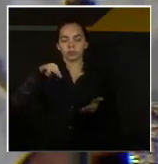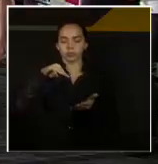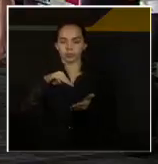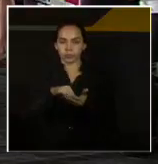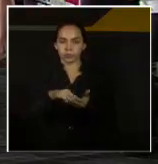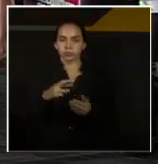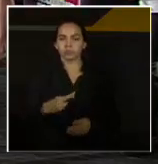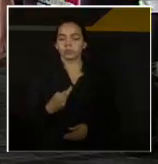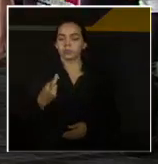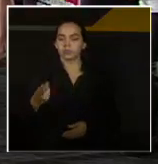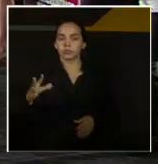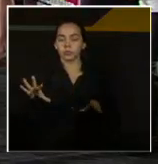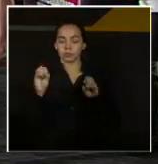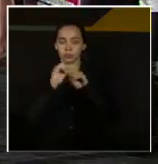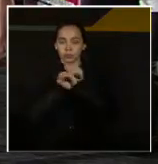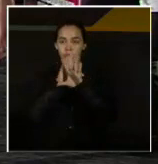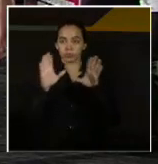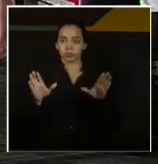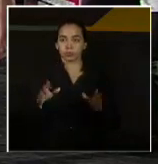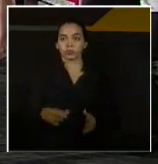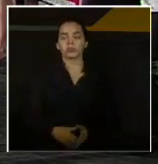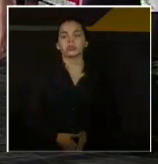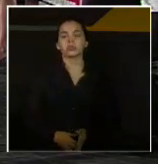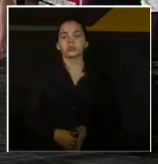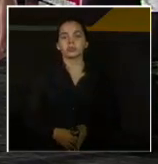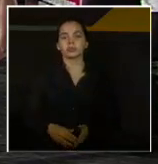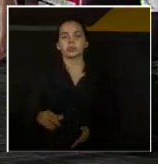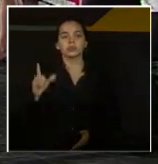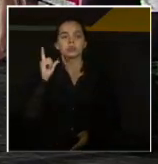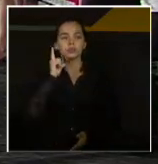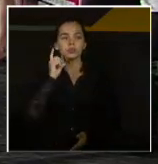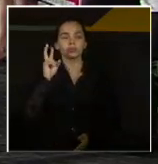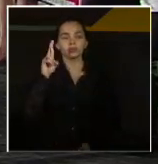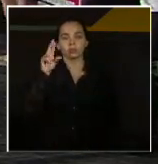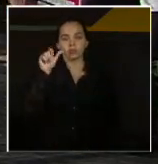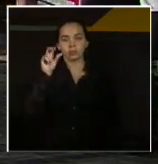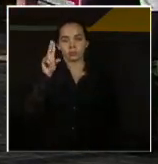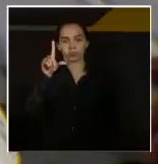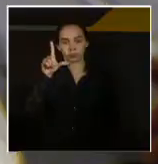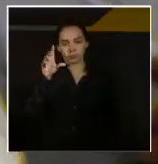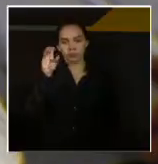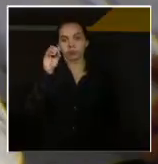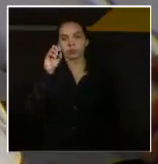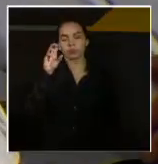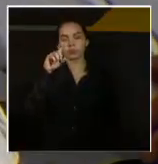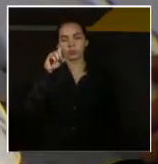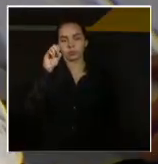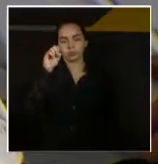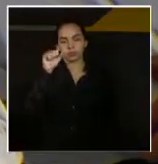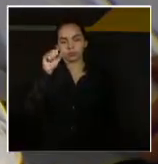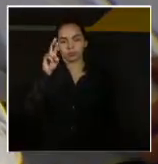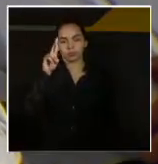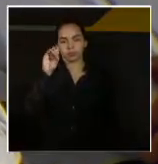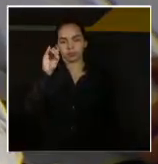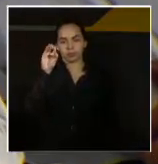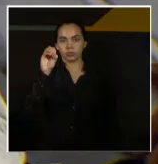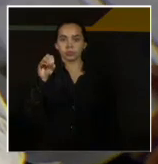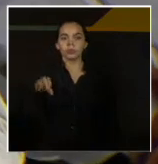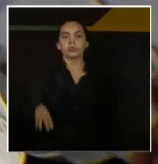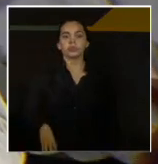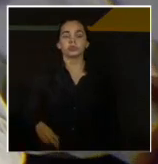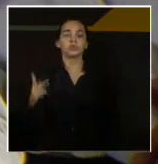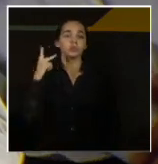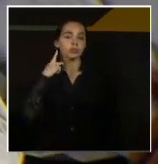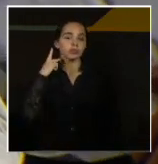rendición de cuentas. Bienvenido. El licenciado Raúl López Osorio, especialista en política social del